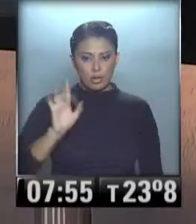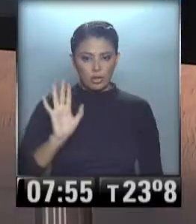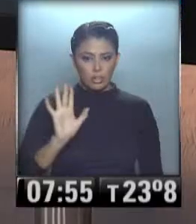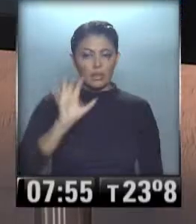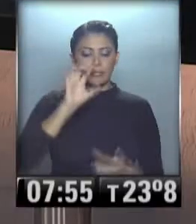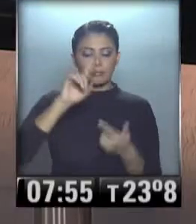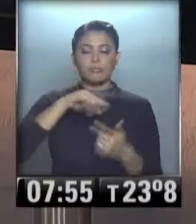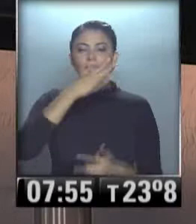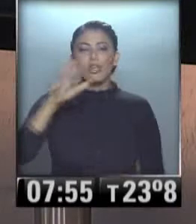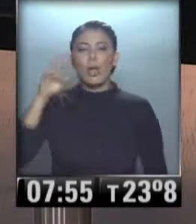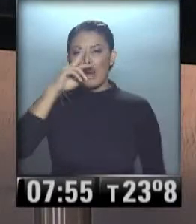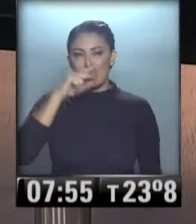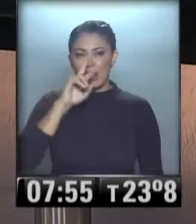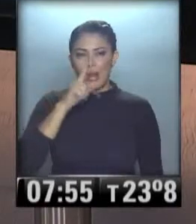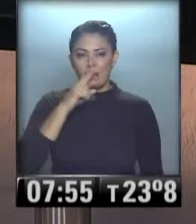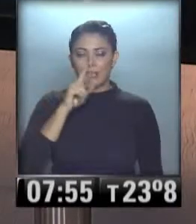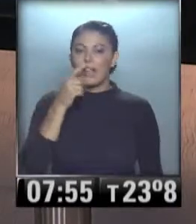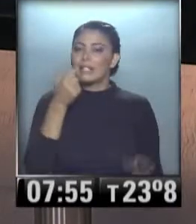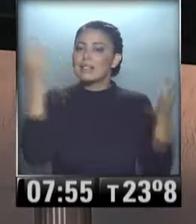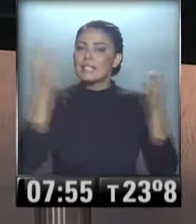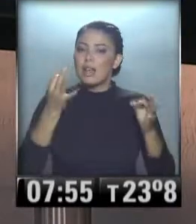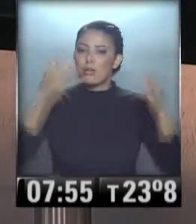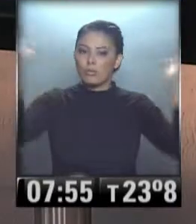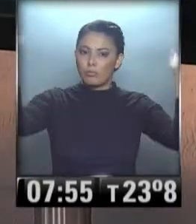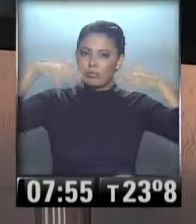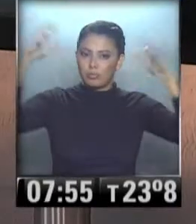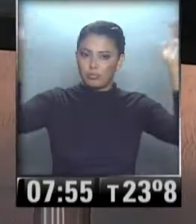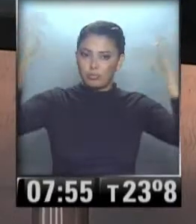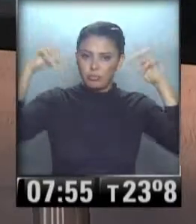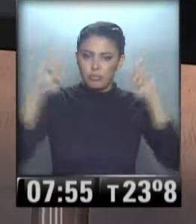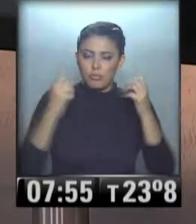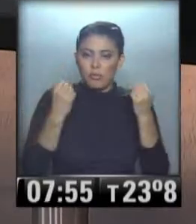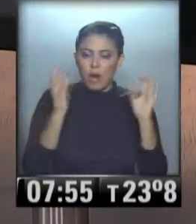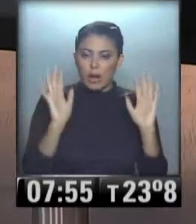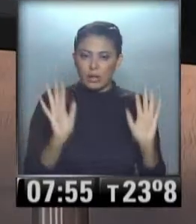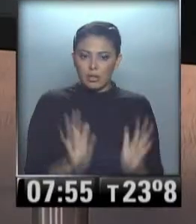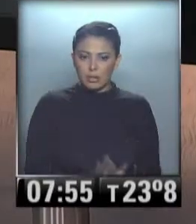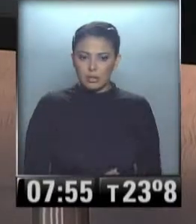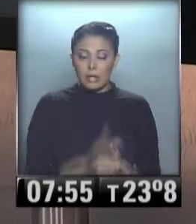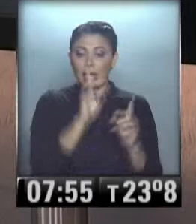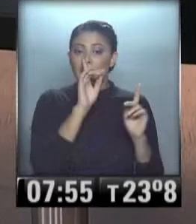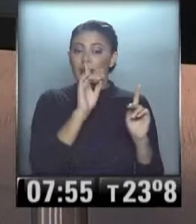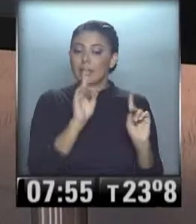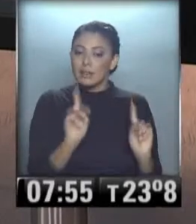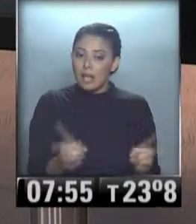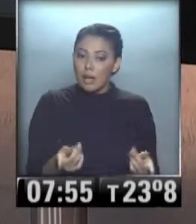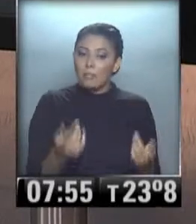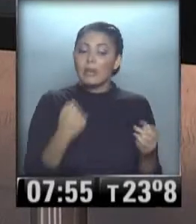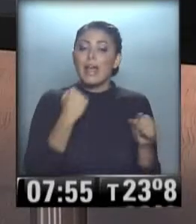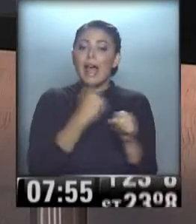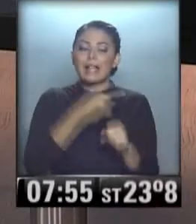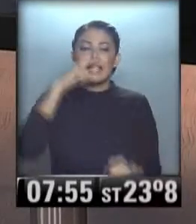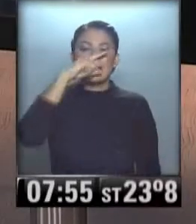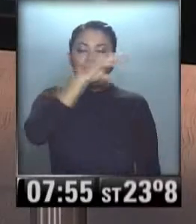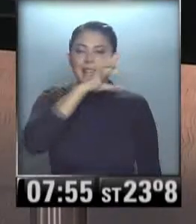Río de la Plata, altísima la probabilidad de lluvias fuertes. Allí justamente hay probabilidad que caigan hasta